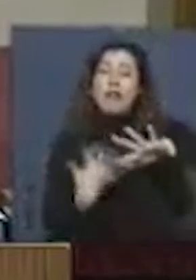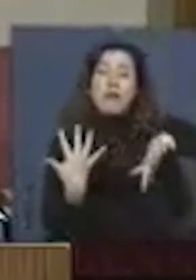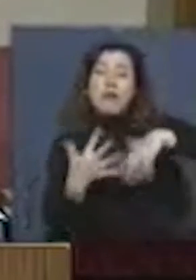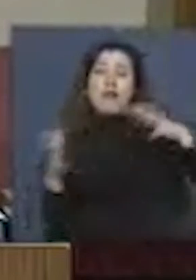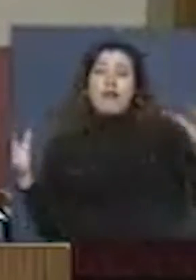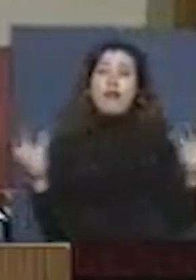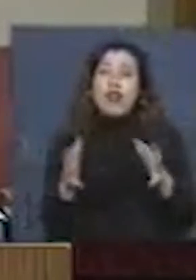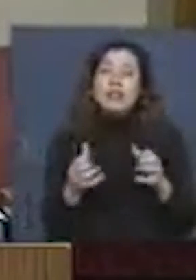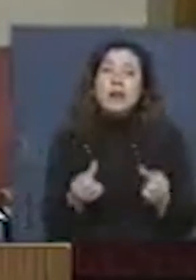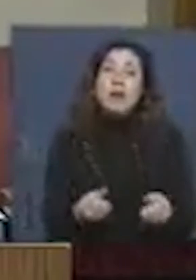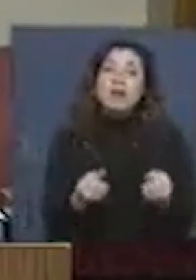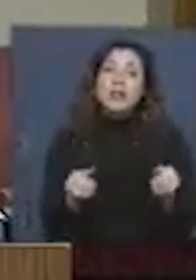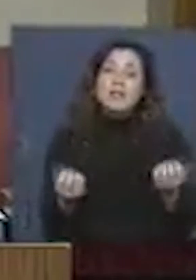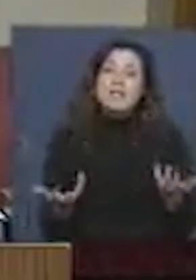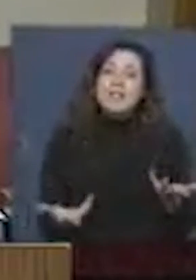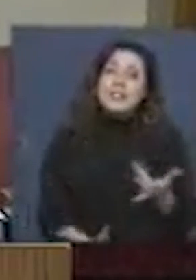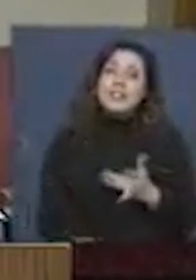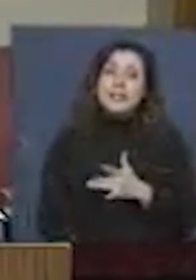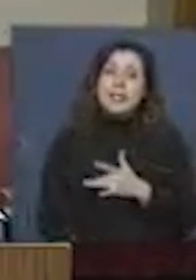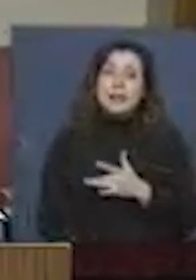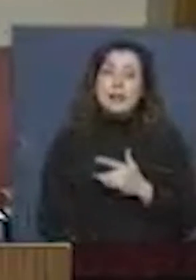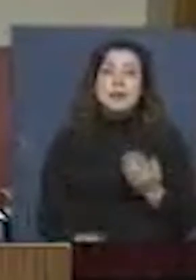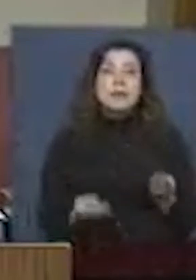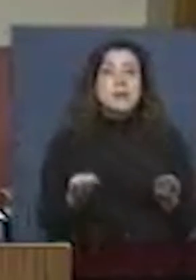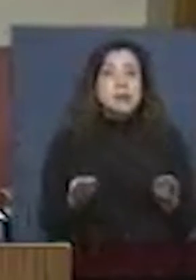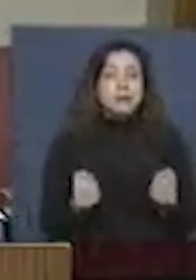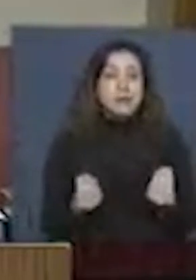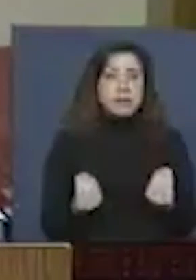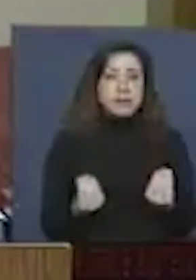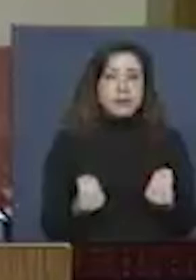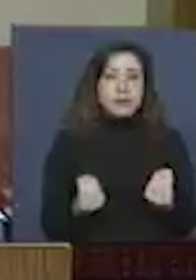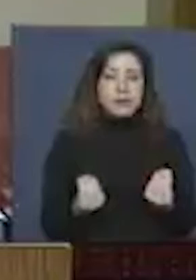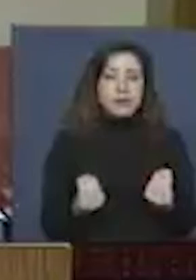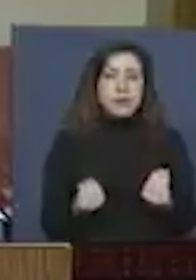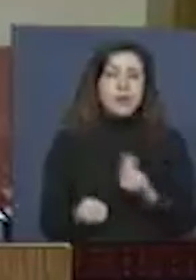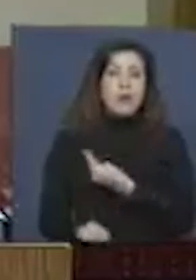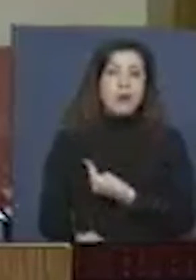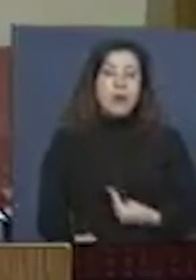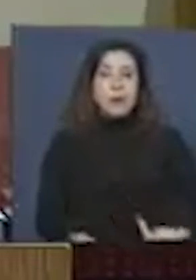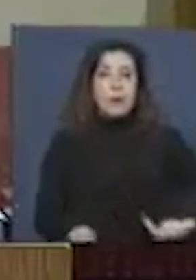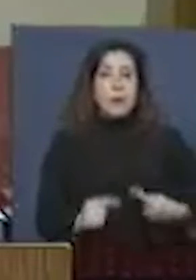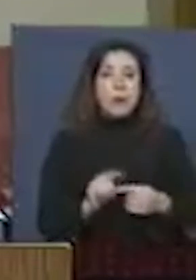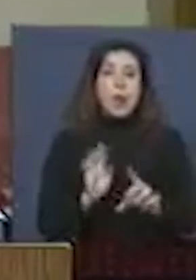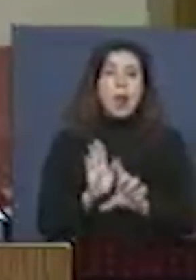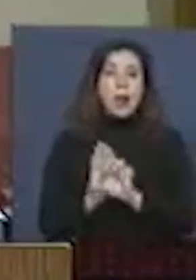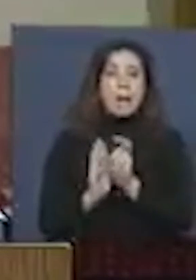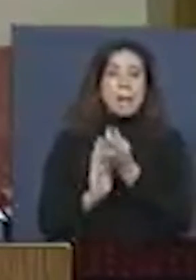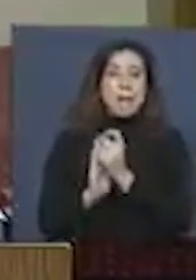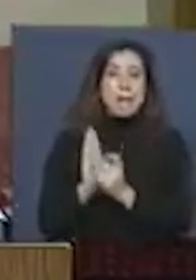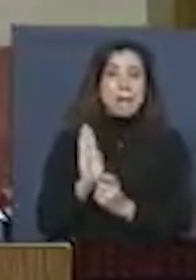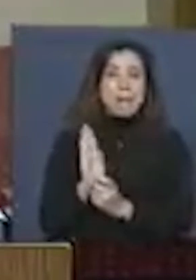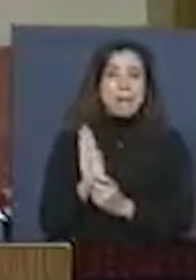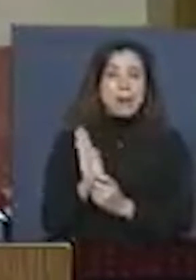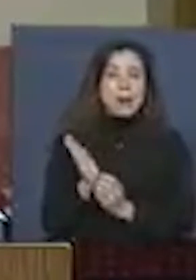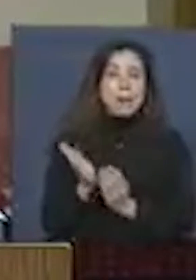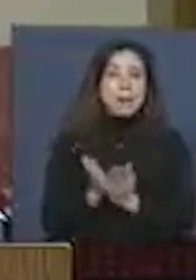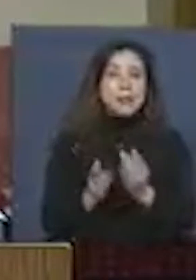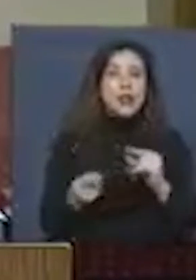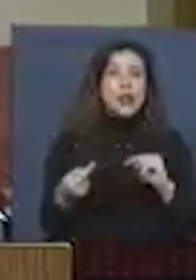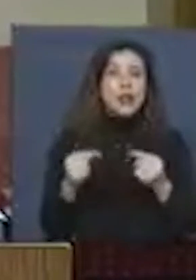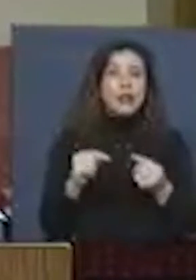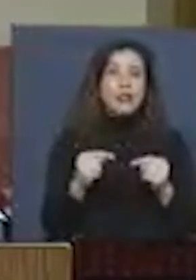altos, lamentablemente. Necesitamos que el gobierno, a través de la ley de presupuesto que se ha iniciado su